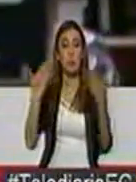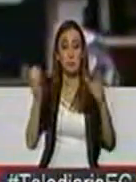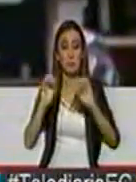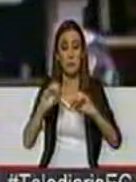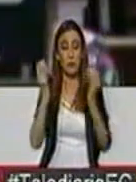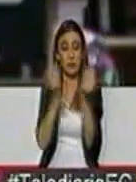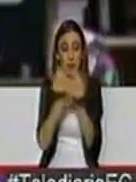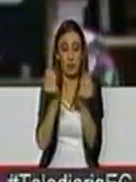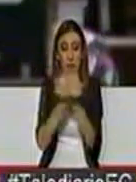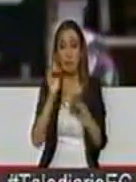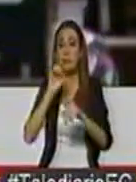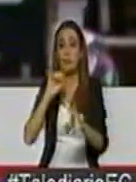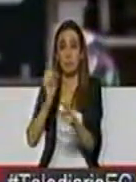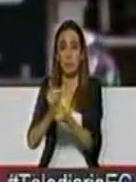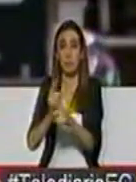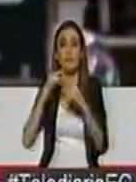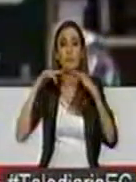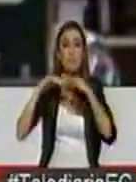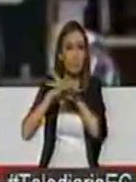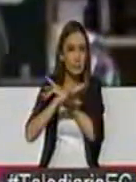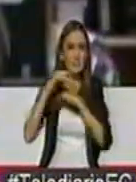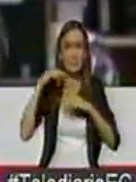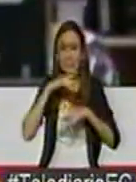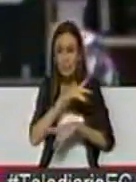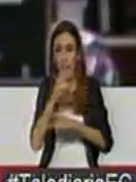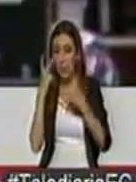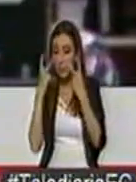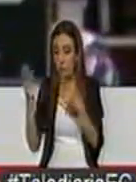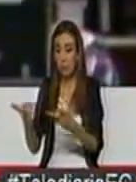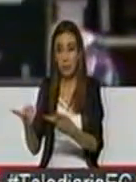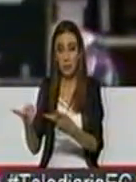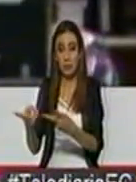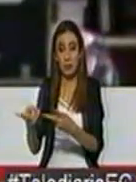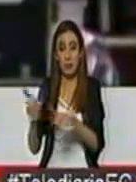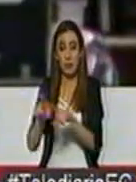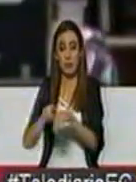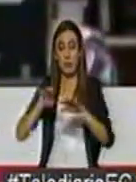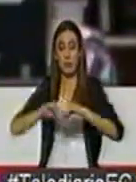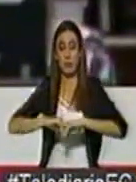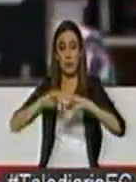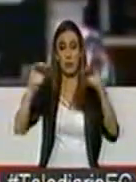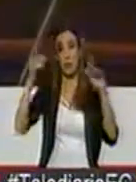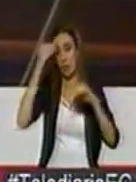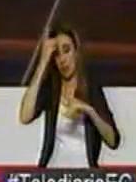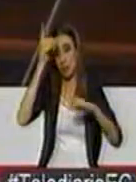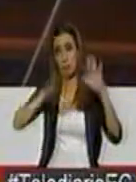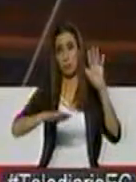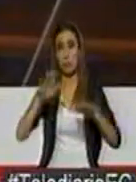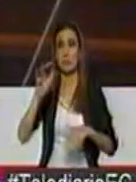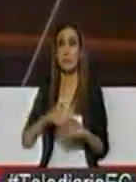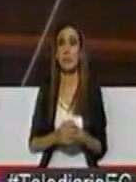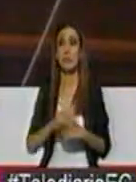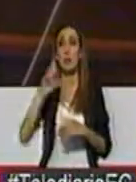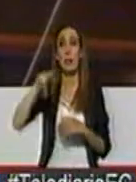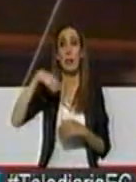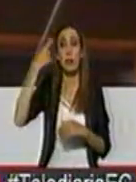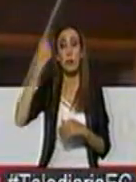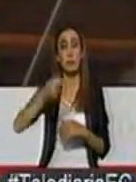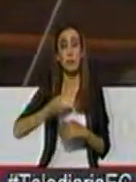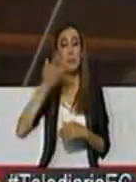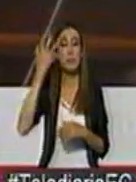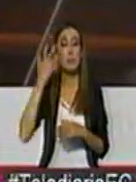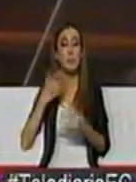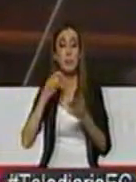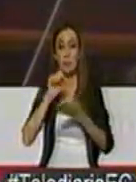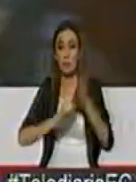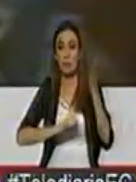vehículo que sí contamina, quedan extinguidas las deudas que tenían. En los siguientes días, la aprobación de